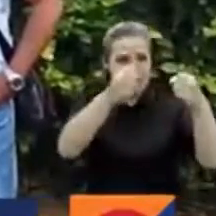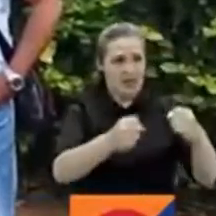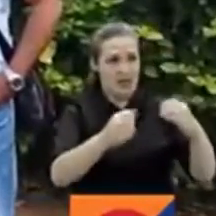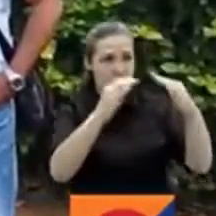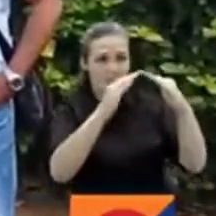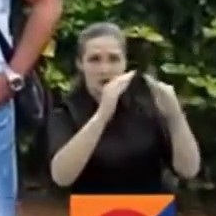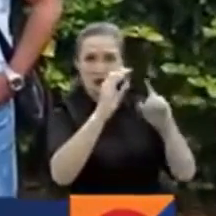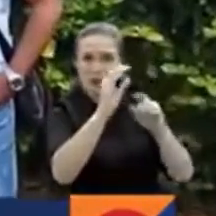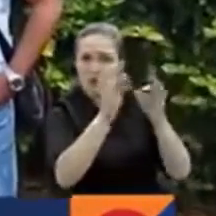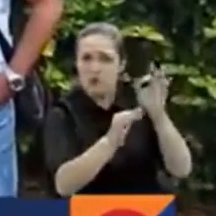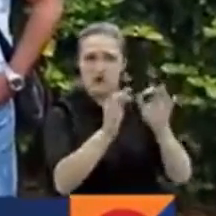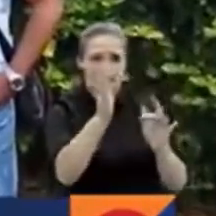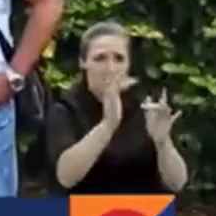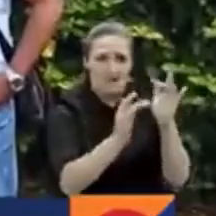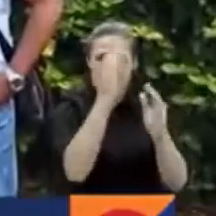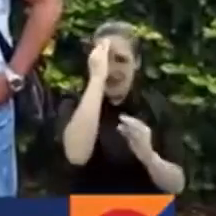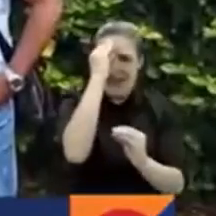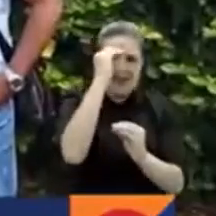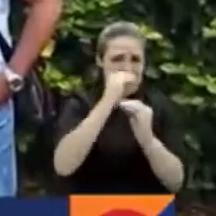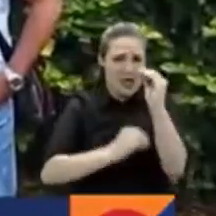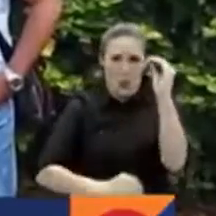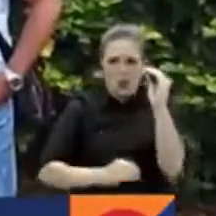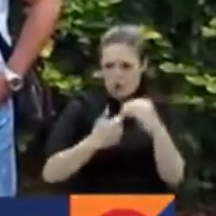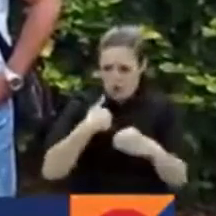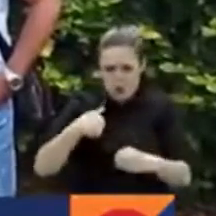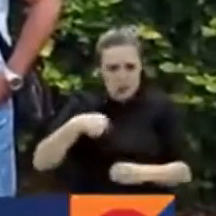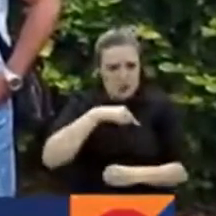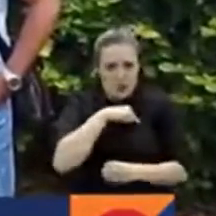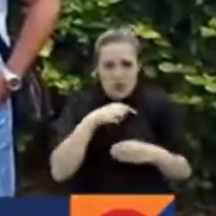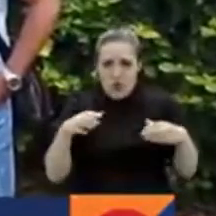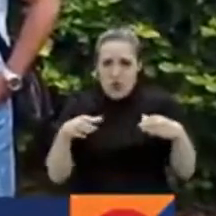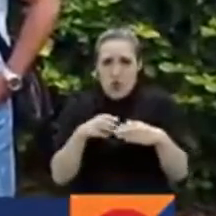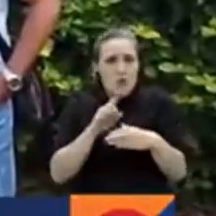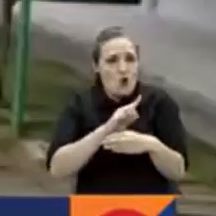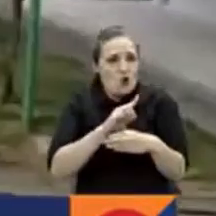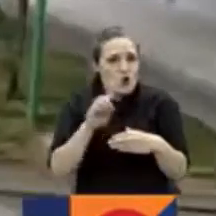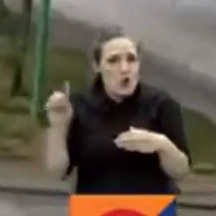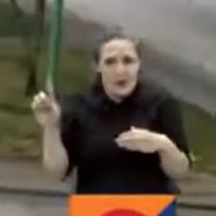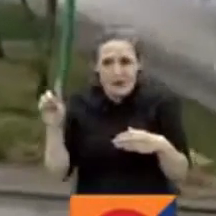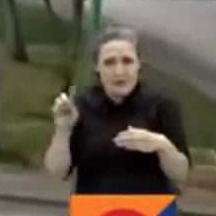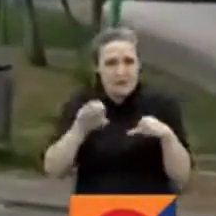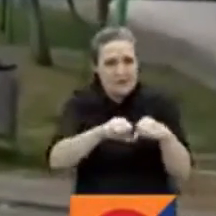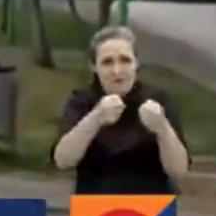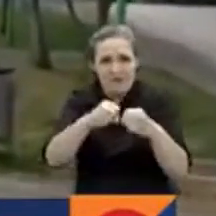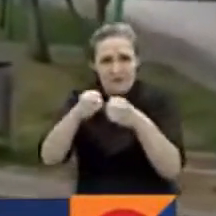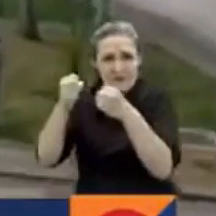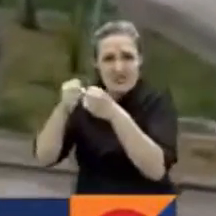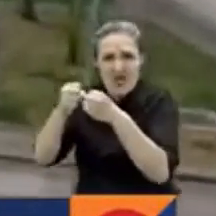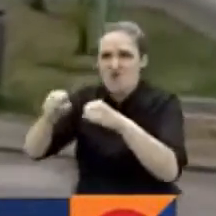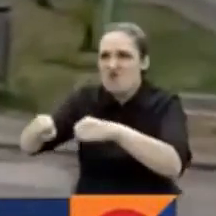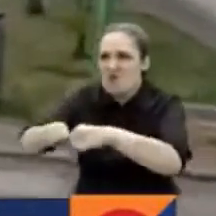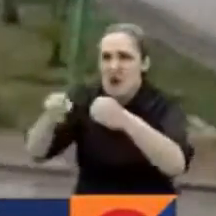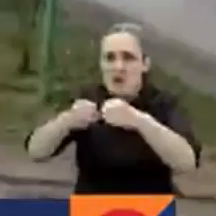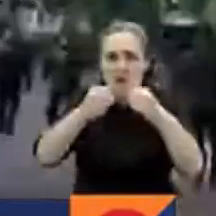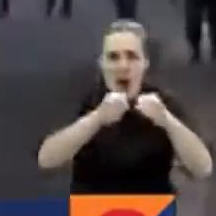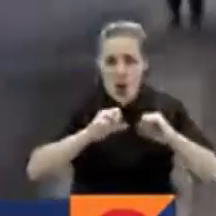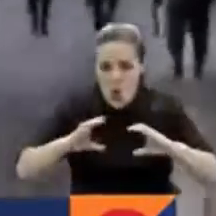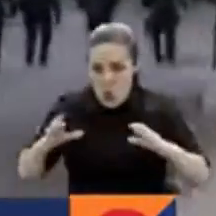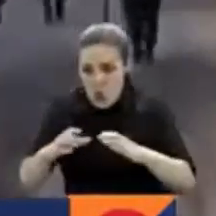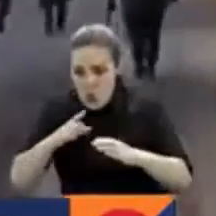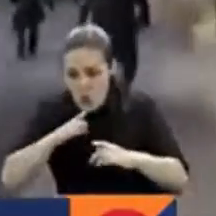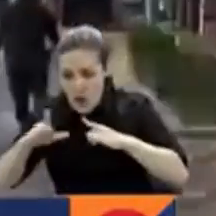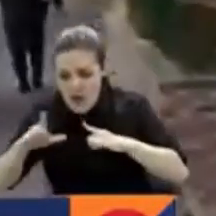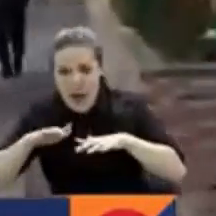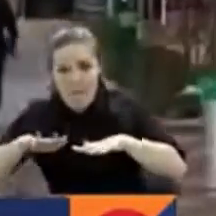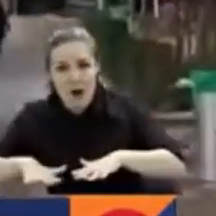Justicia. Por supuesto que no estamos de acuerdo con estos actos vandálicos. Actos vandálicos que fueron rechazados por los líderes